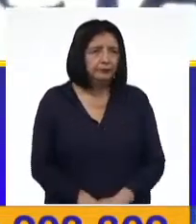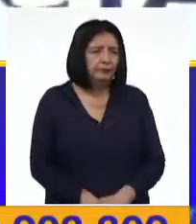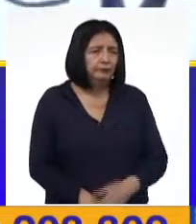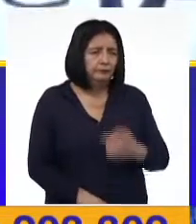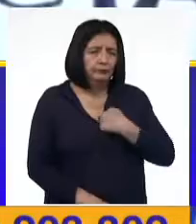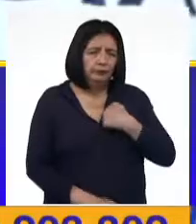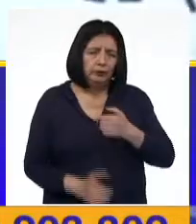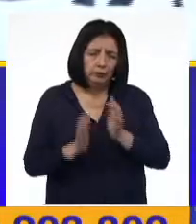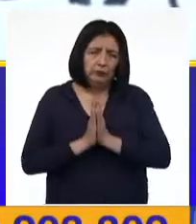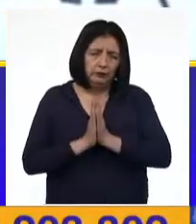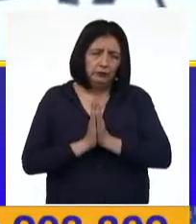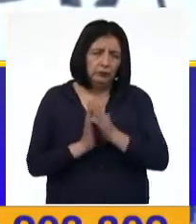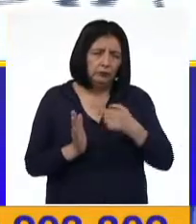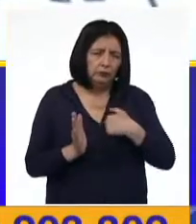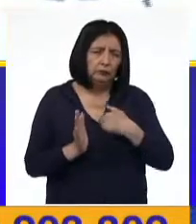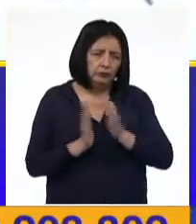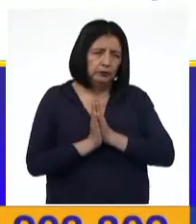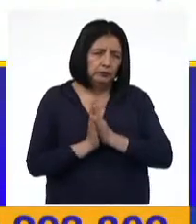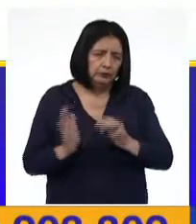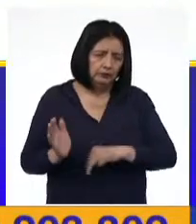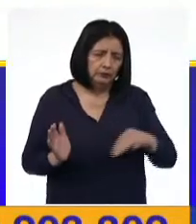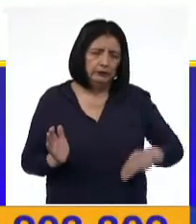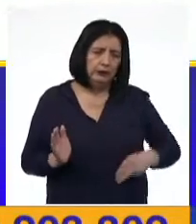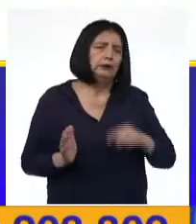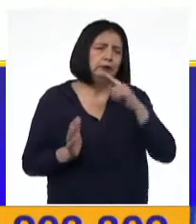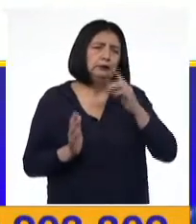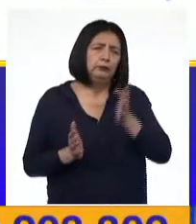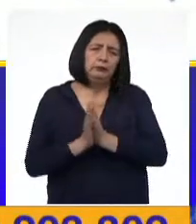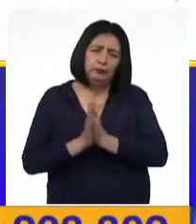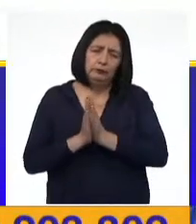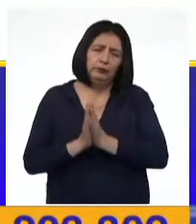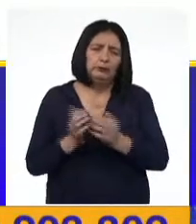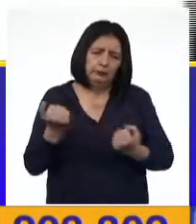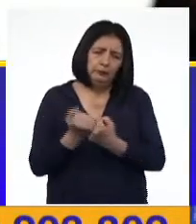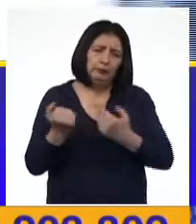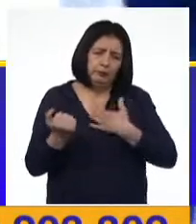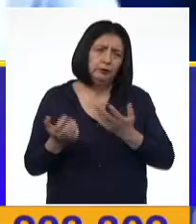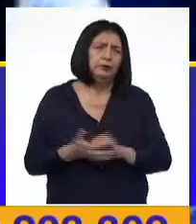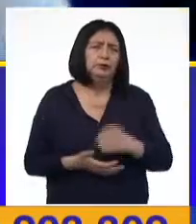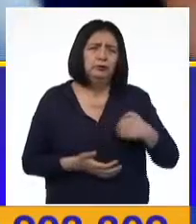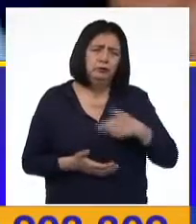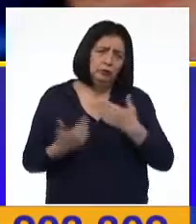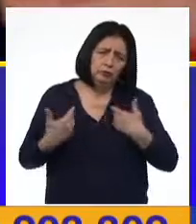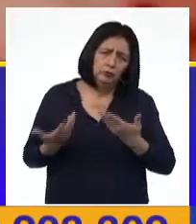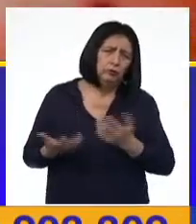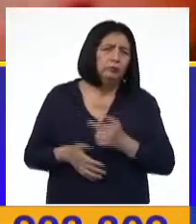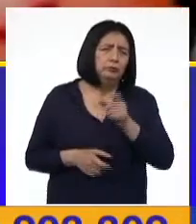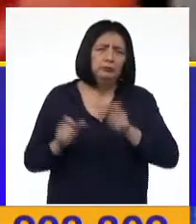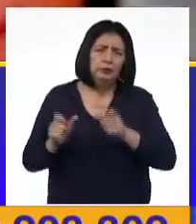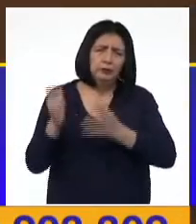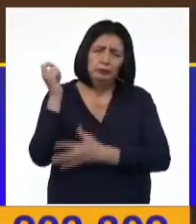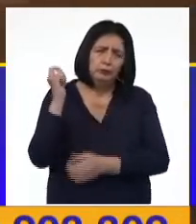eso yo le pido a la ministra de la Mujer, por favor, que me apoye, porque nosotros somos unas